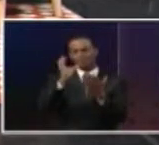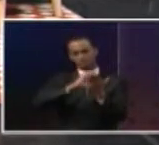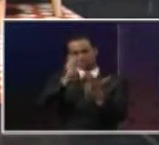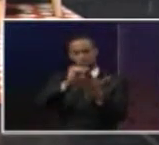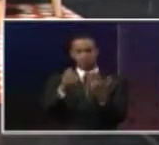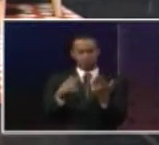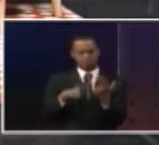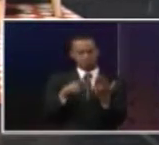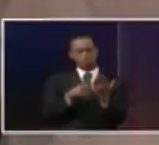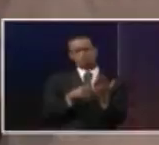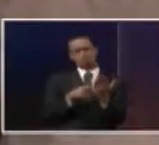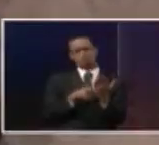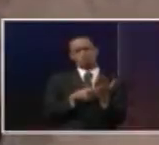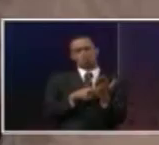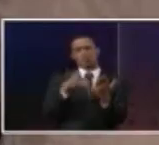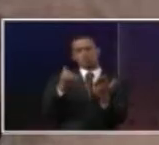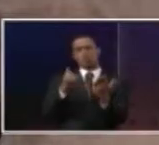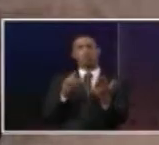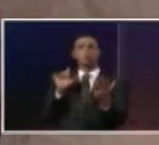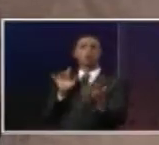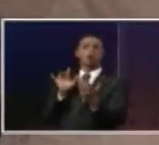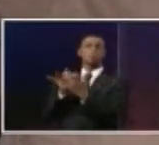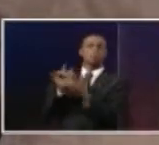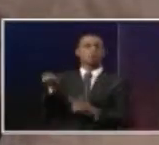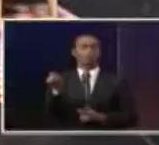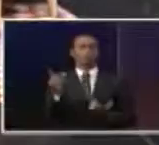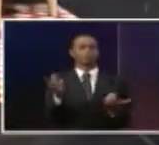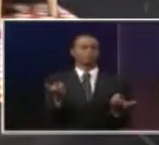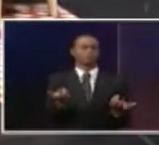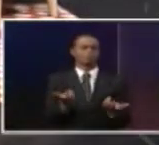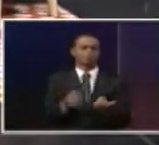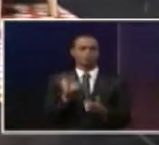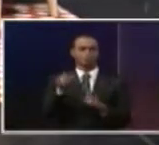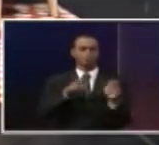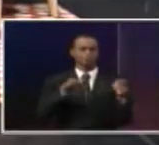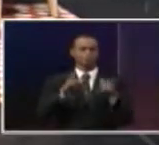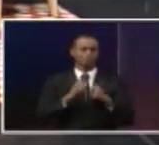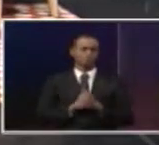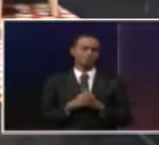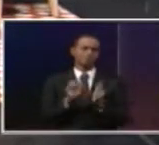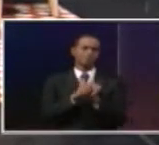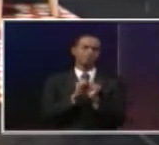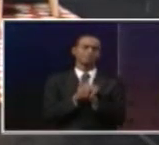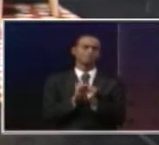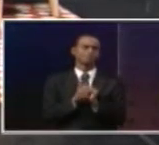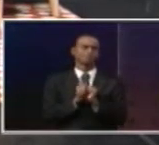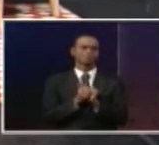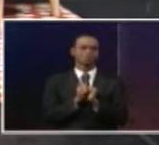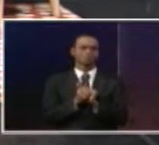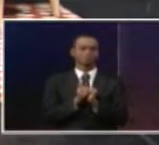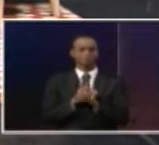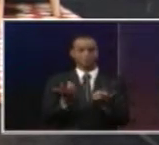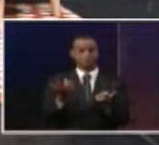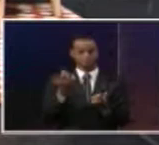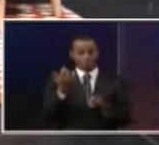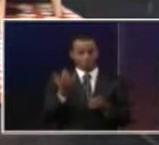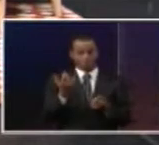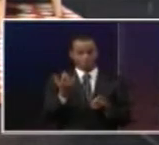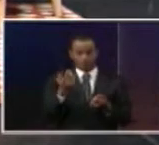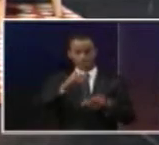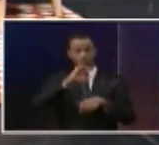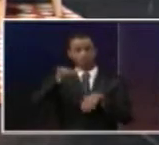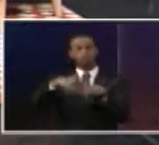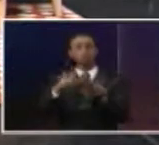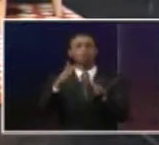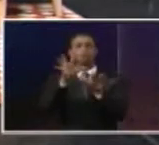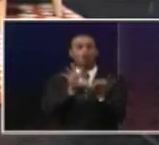en agenda, hoy voy a estar con Manuel. Pero eso se controla. ¿Cómo que se controla, mijo? Si tú no vives en el mismo país. No, es que entonces vuelvo, es una